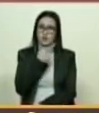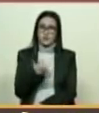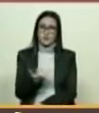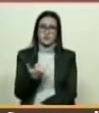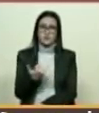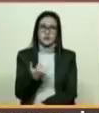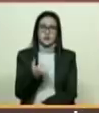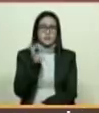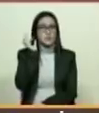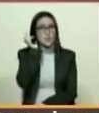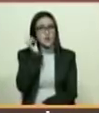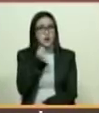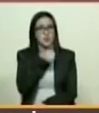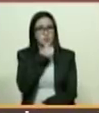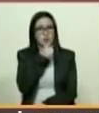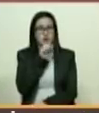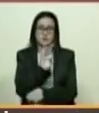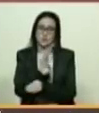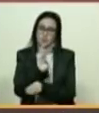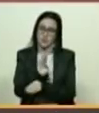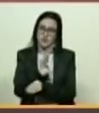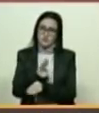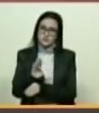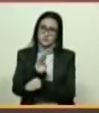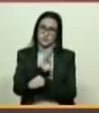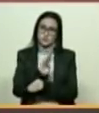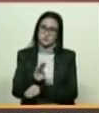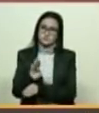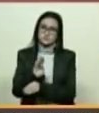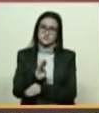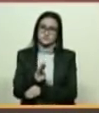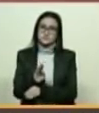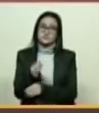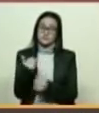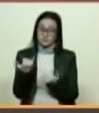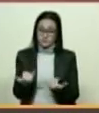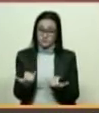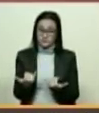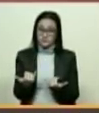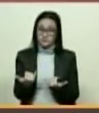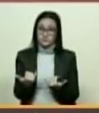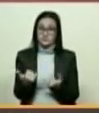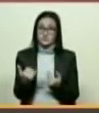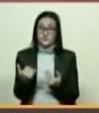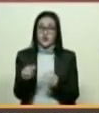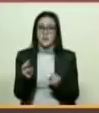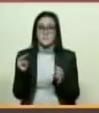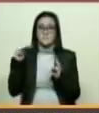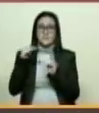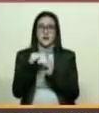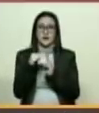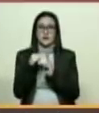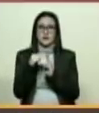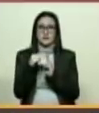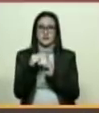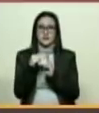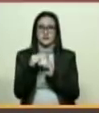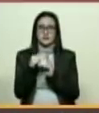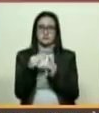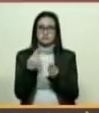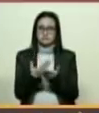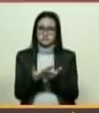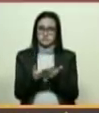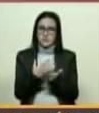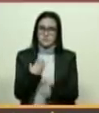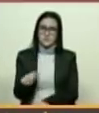nuestras abuelas los cuidamos. Y por eso hemos definido la meta que ha planteado